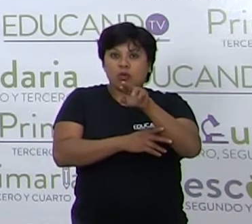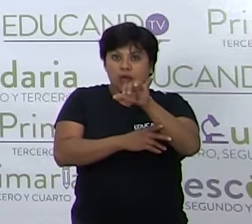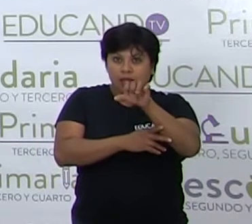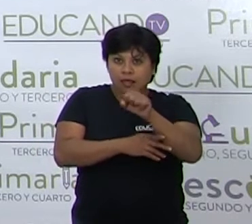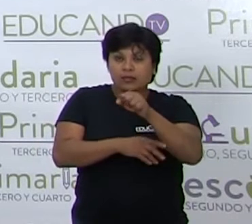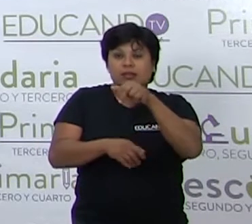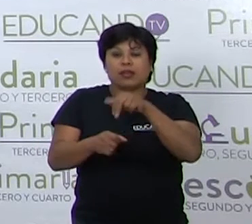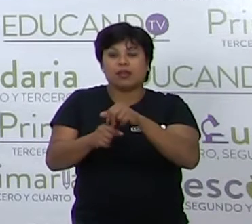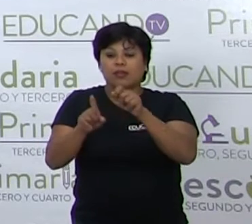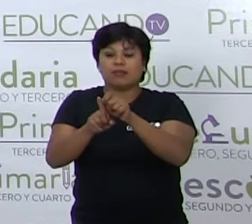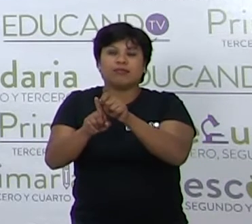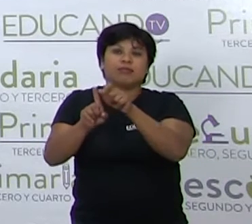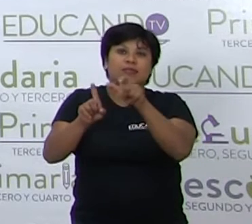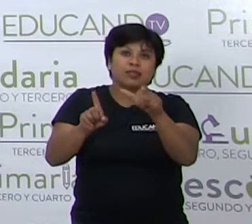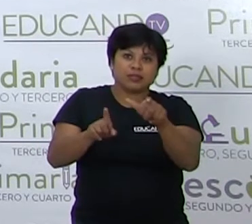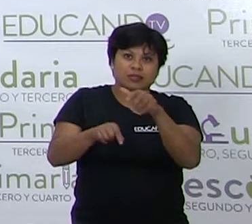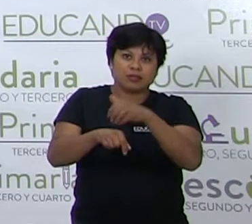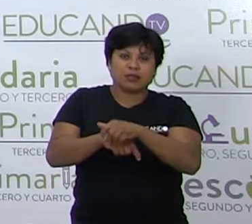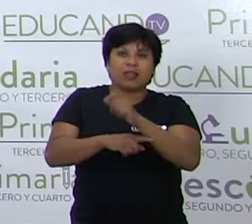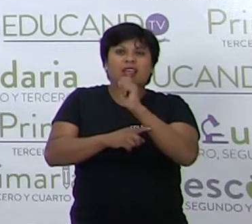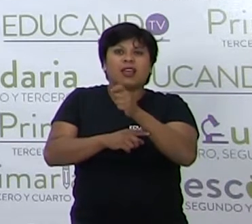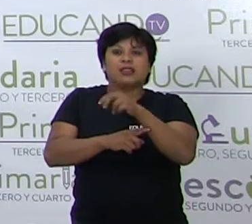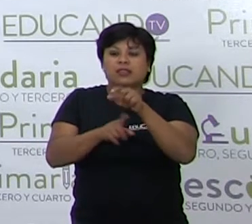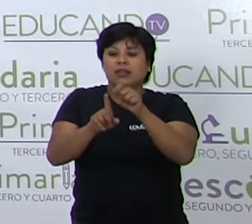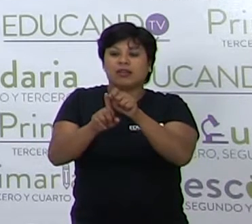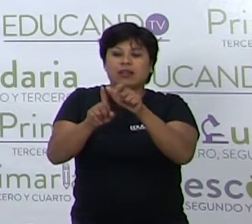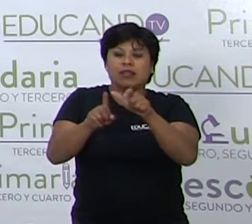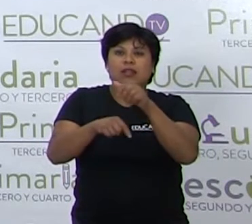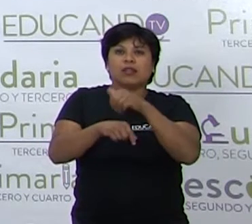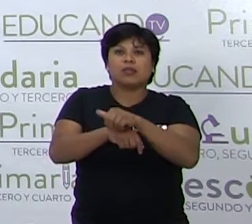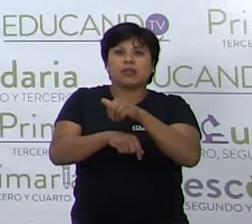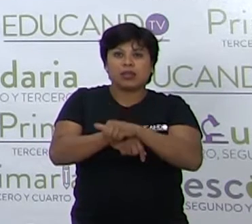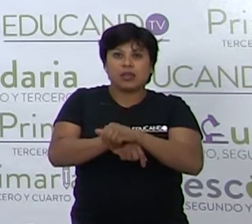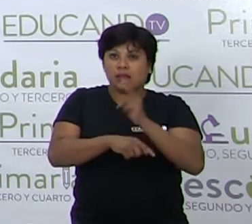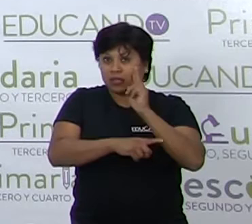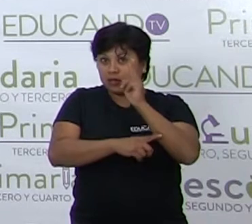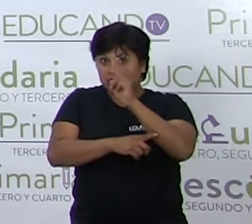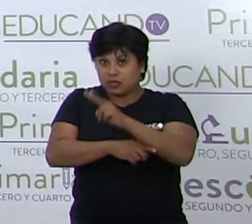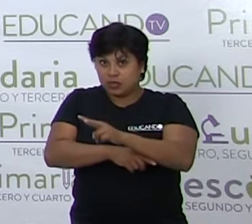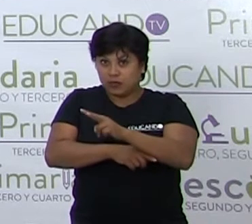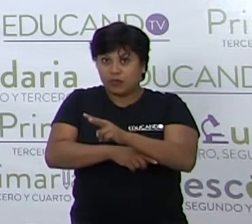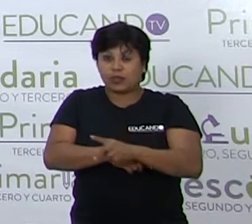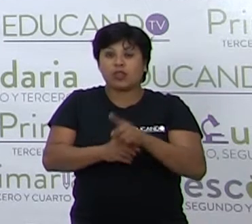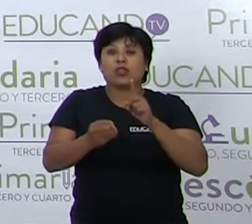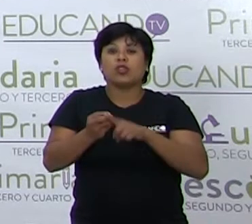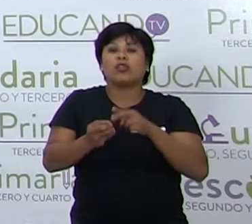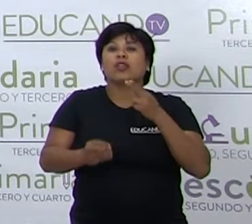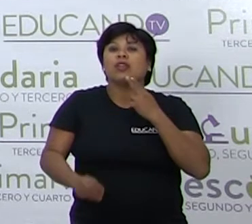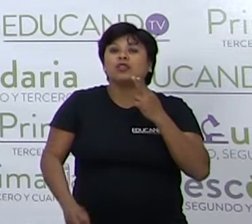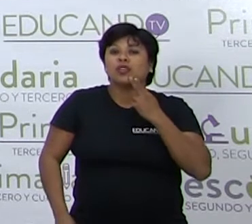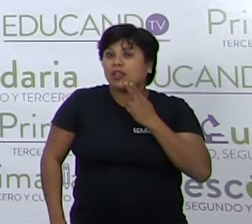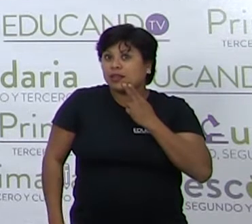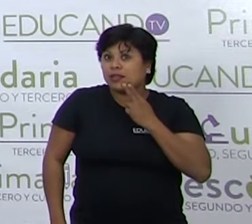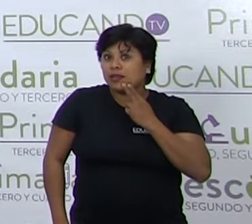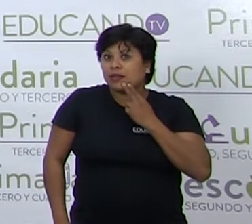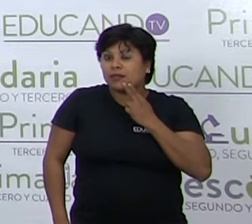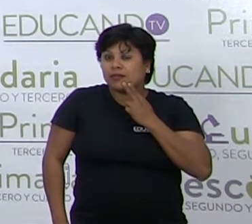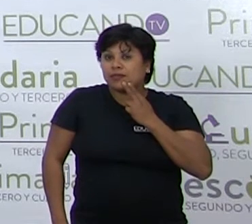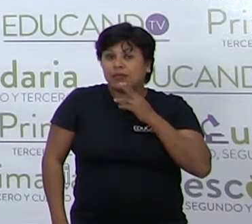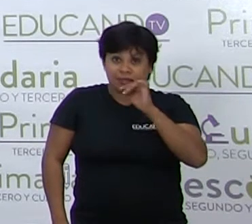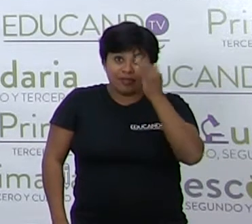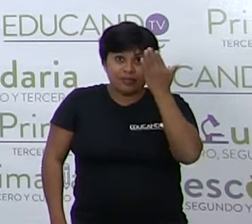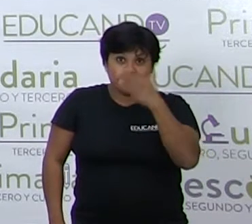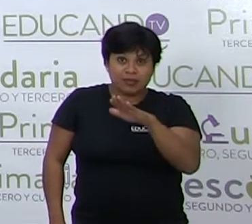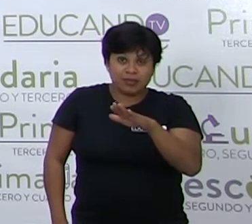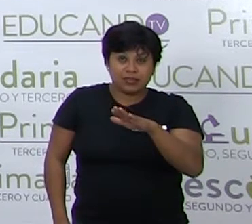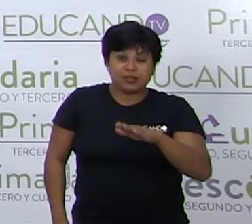recta numérica. ¿Sabes qué es una recta numérica? ¿Las has visto? ¿En dónde las utilizan? Sí lo sabes,